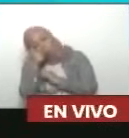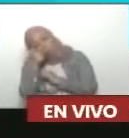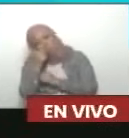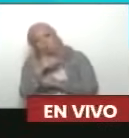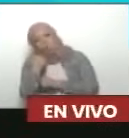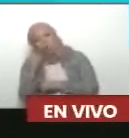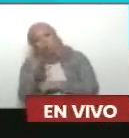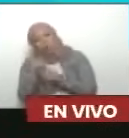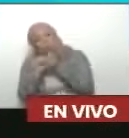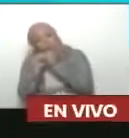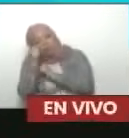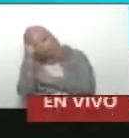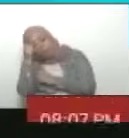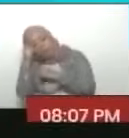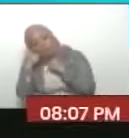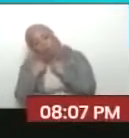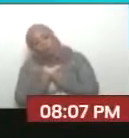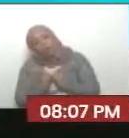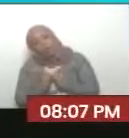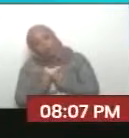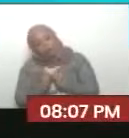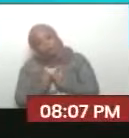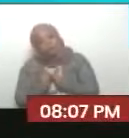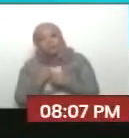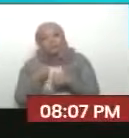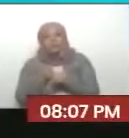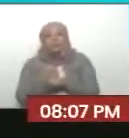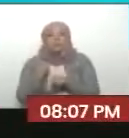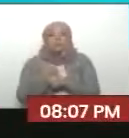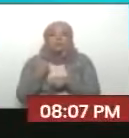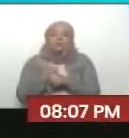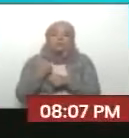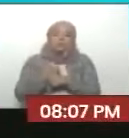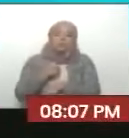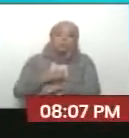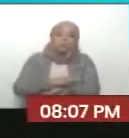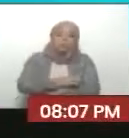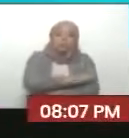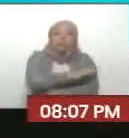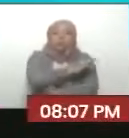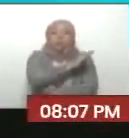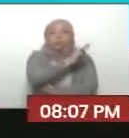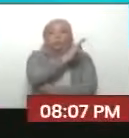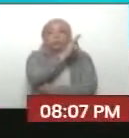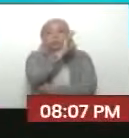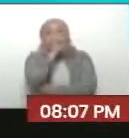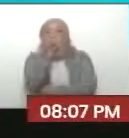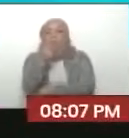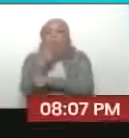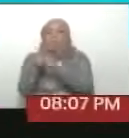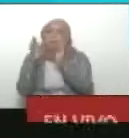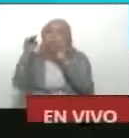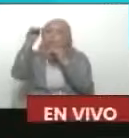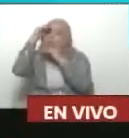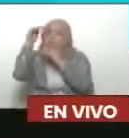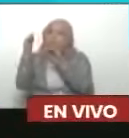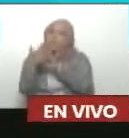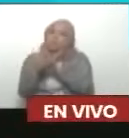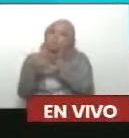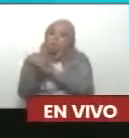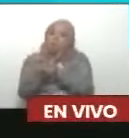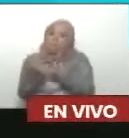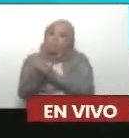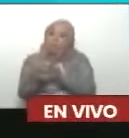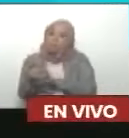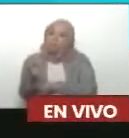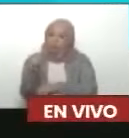muerto. Trabajé mucho. Pero, ¿atendiste lo que hay que atender? ¿Resolviste lo que hay que